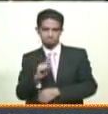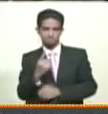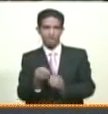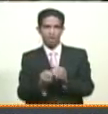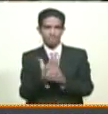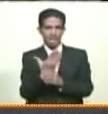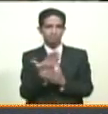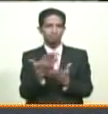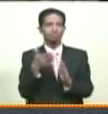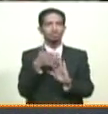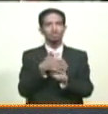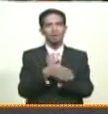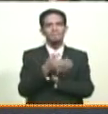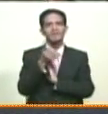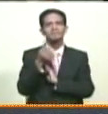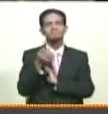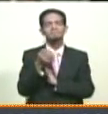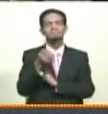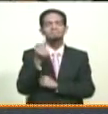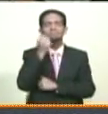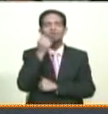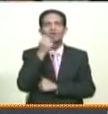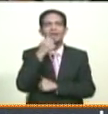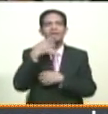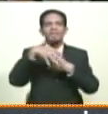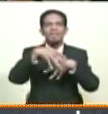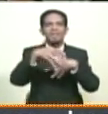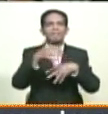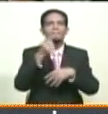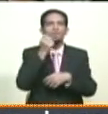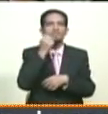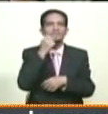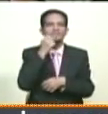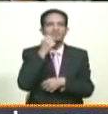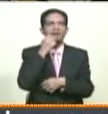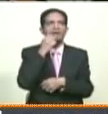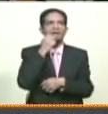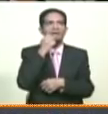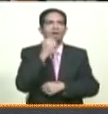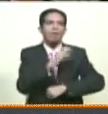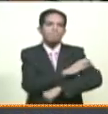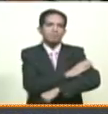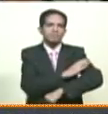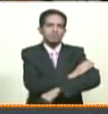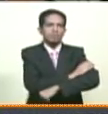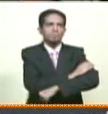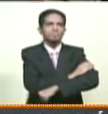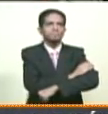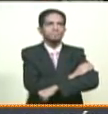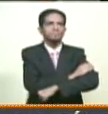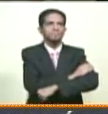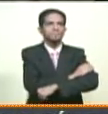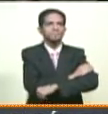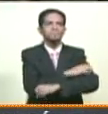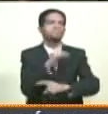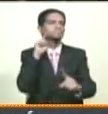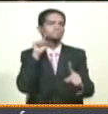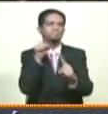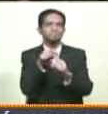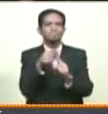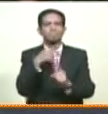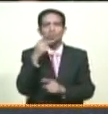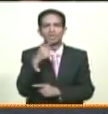hechos violentos, todas estas guarimbas que se desataron por parte de dirigentes opositores con fines políticos